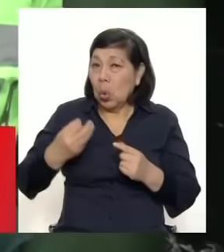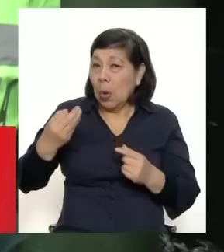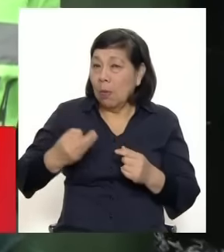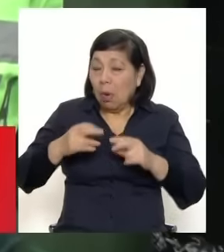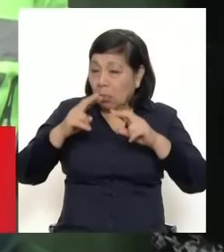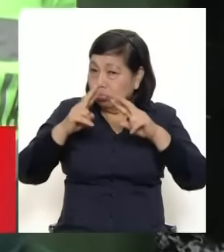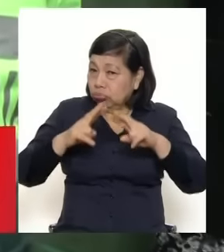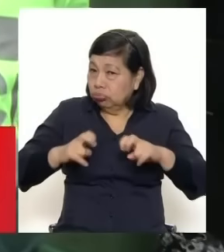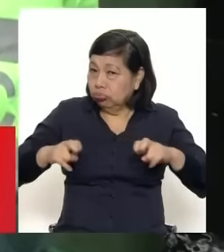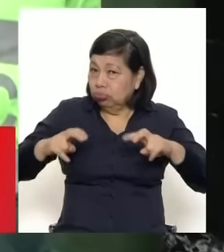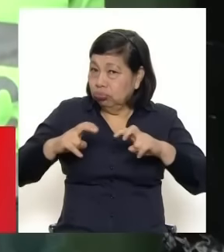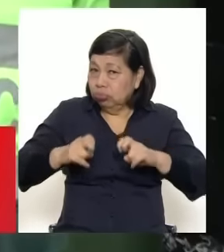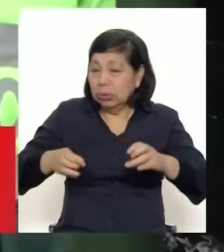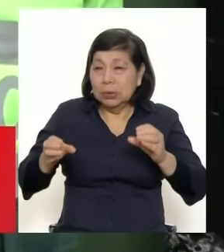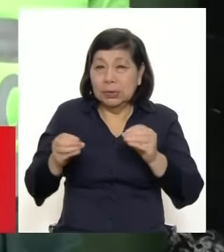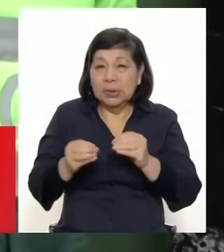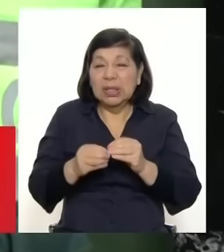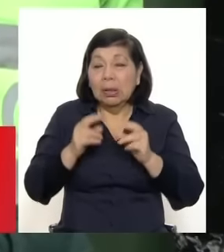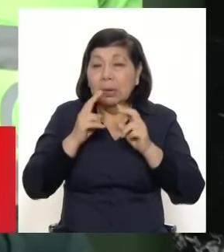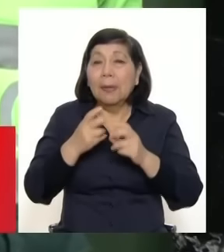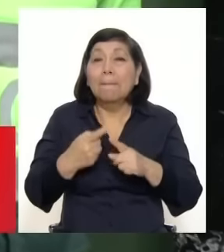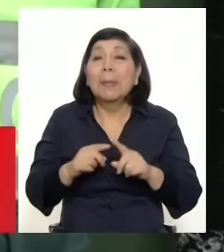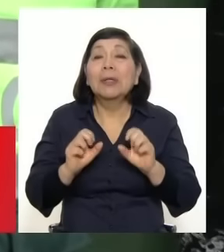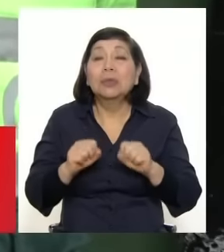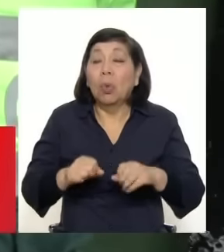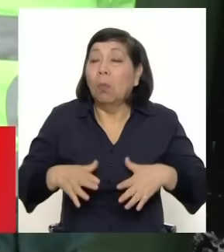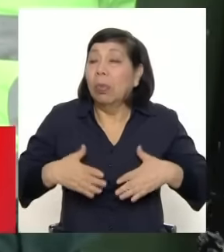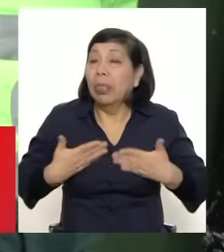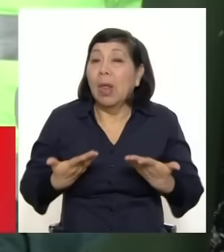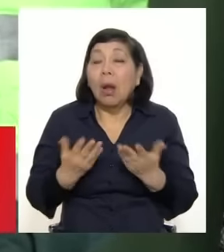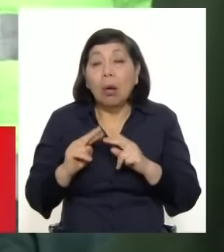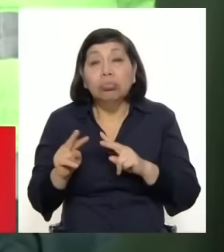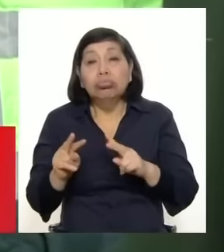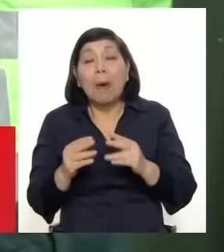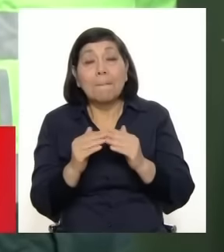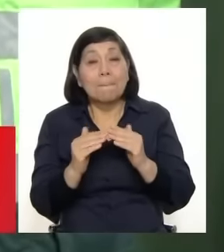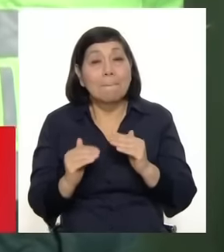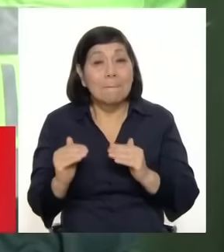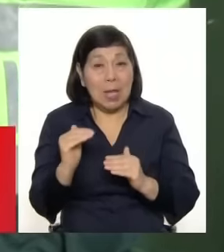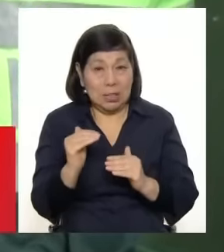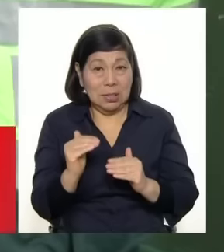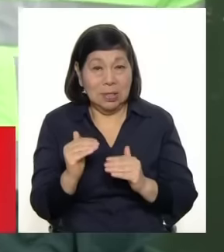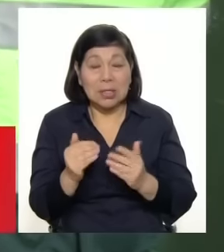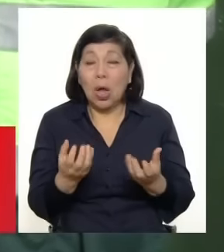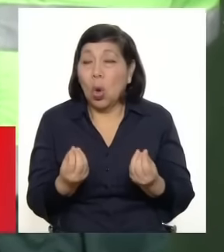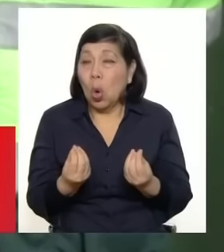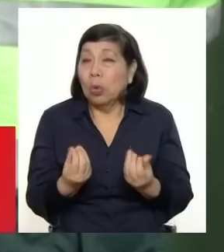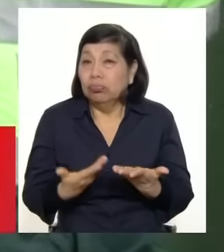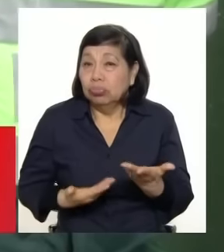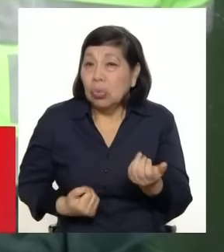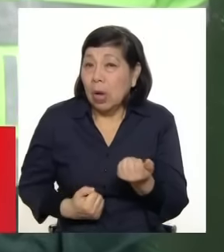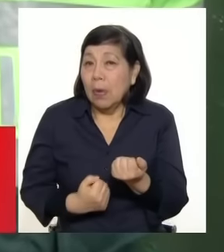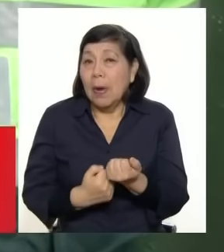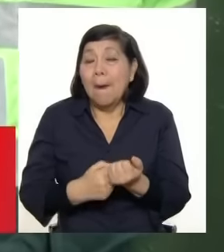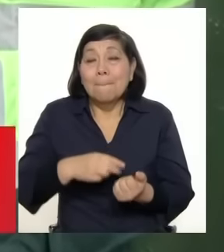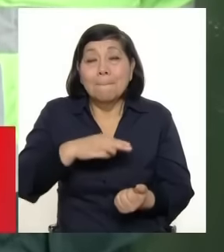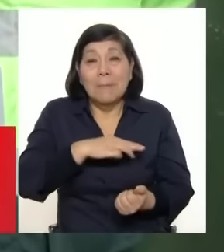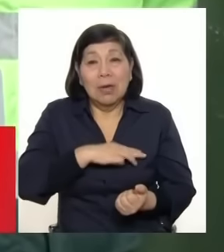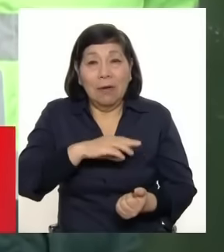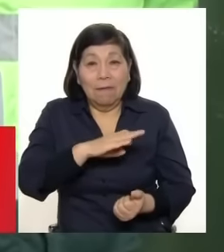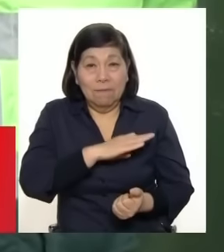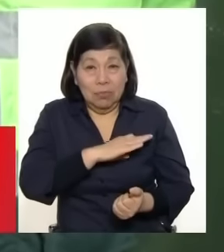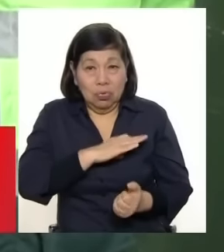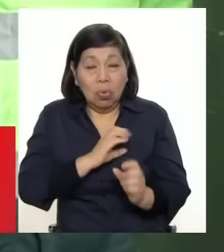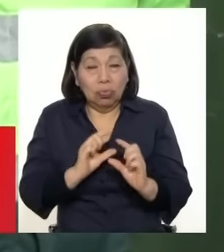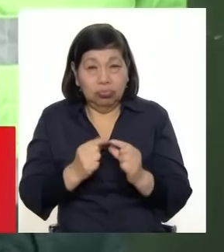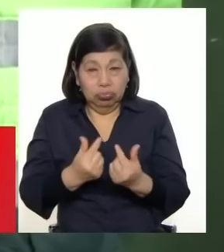de análisis, de inteligencia y de investigación para poder tener un panorama mayor, y a la vez, con el gran apoyo del Ministerio Público, con